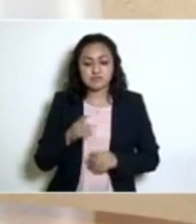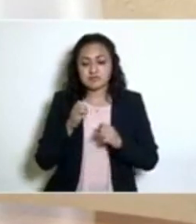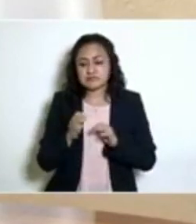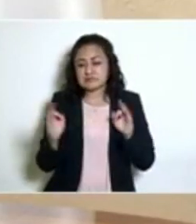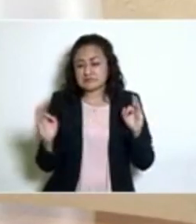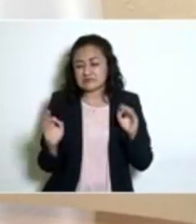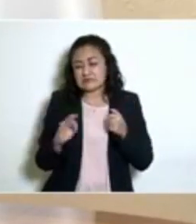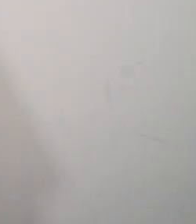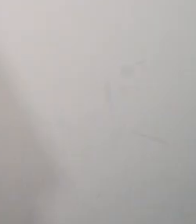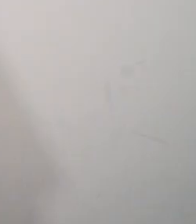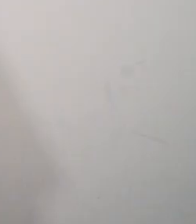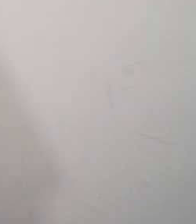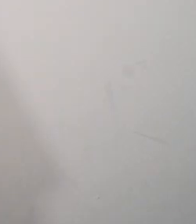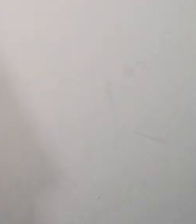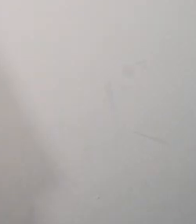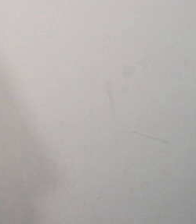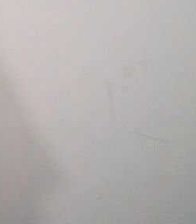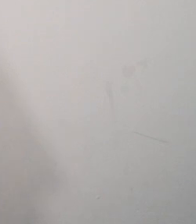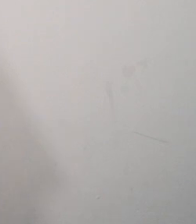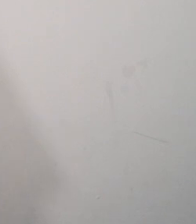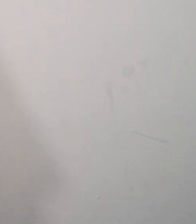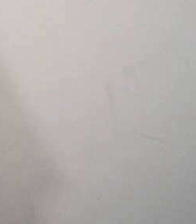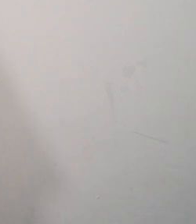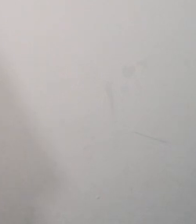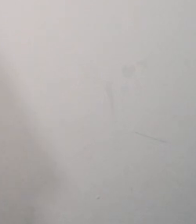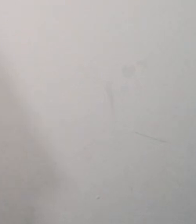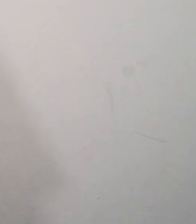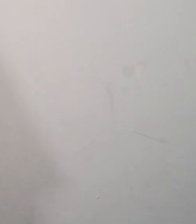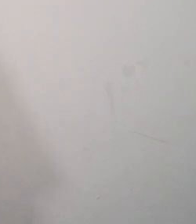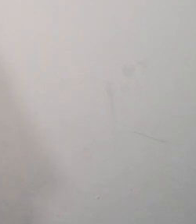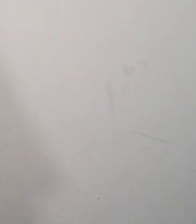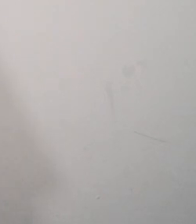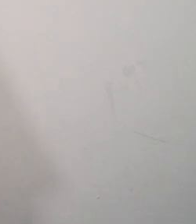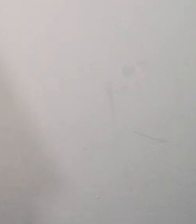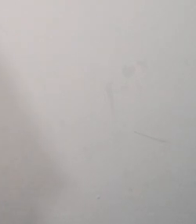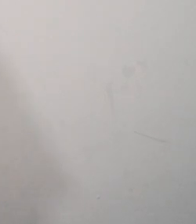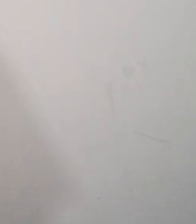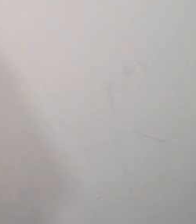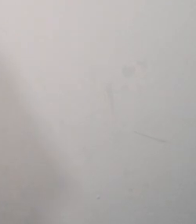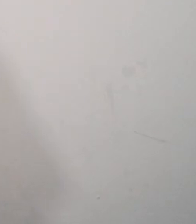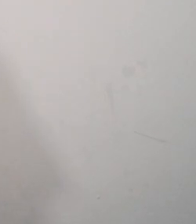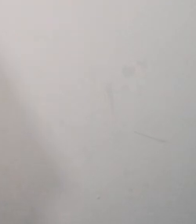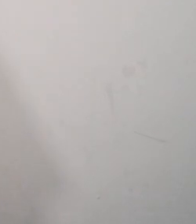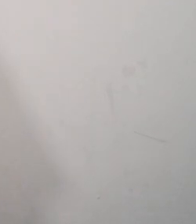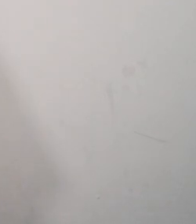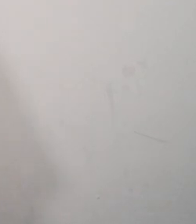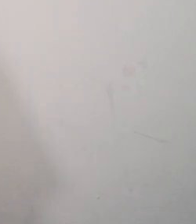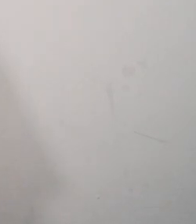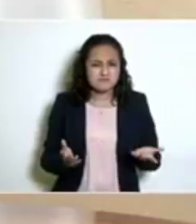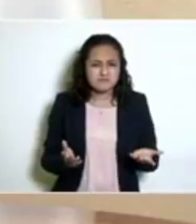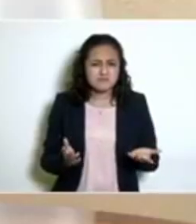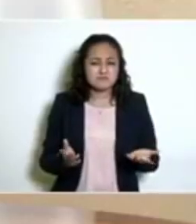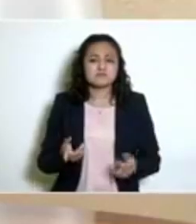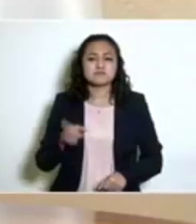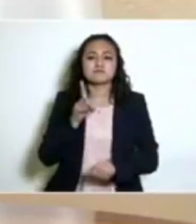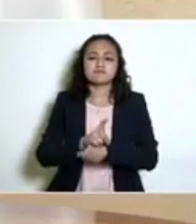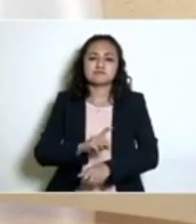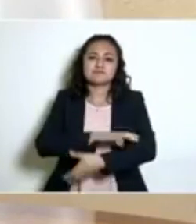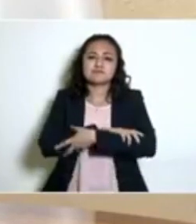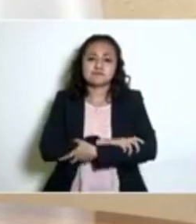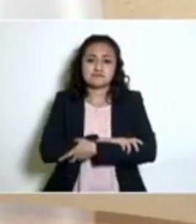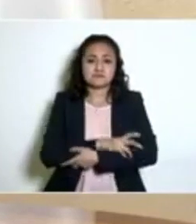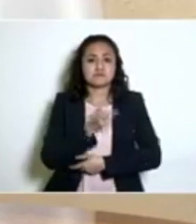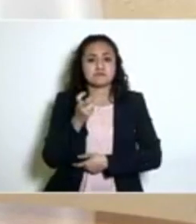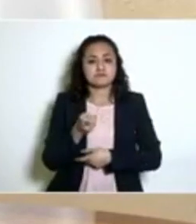cerca pasito al gobernador del estado de puebla luis miguel barbosa huerta durante la habitual rueda de prensa de